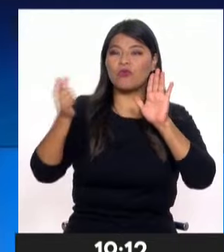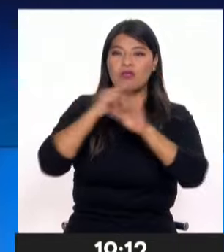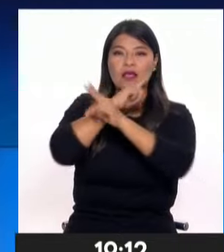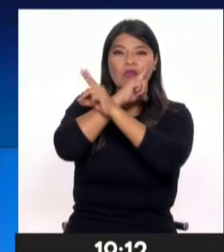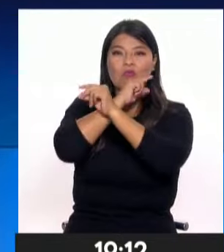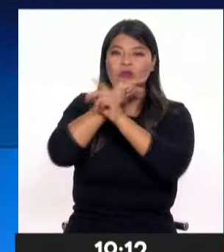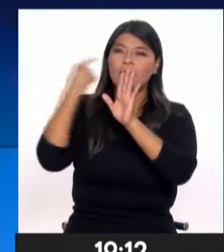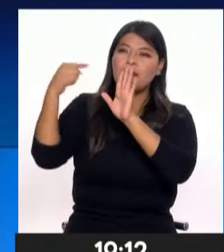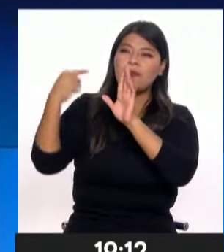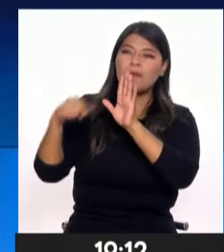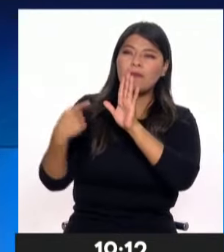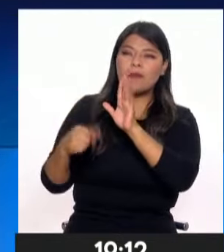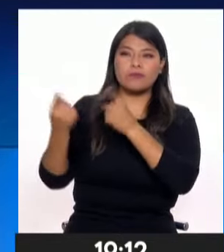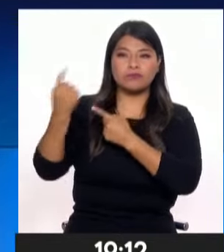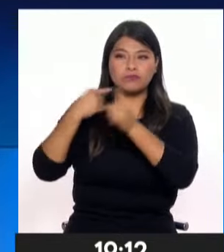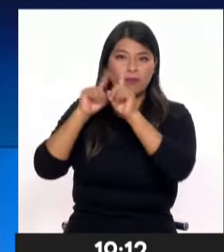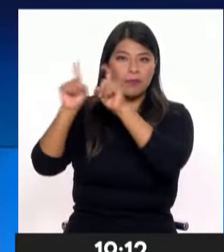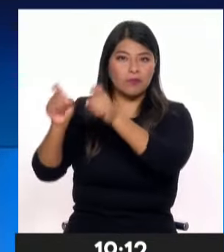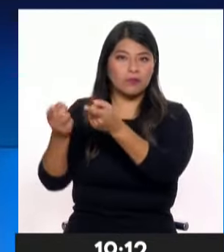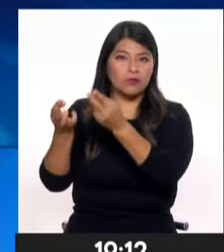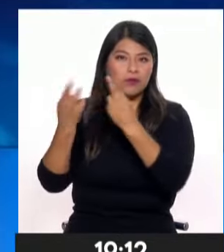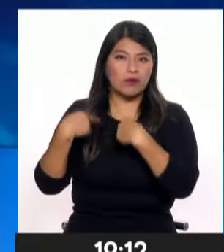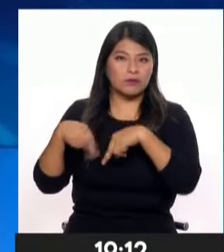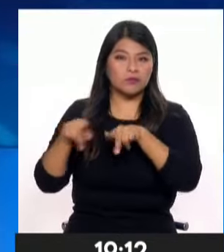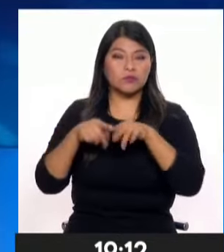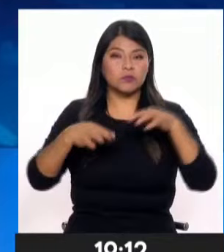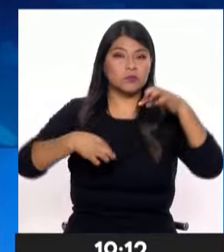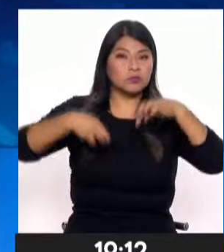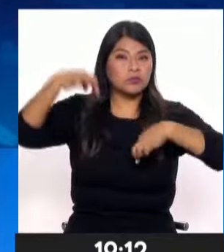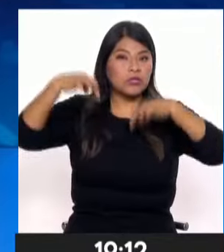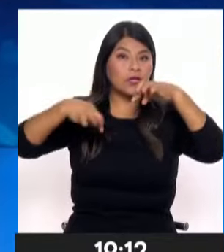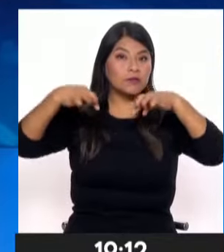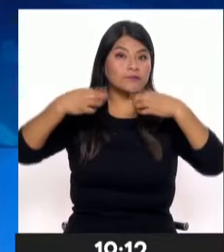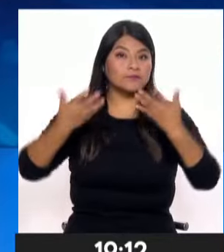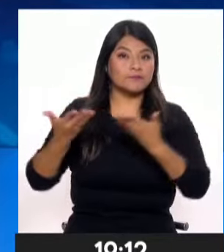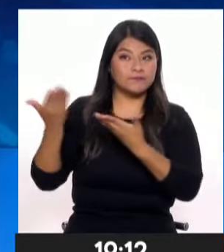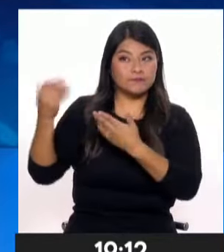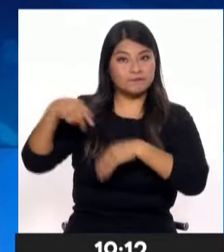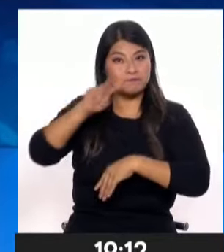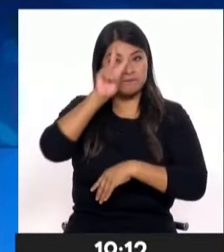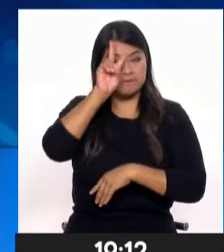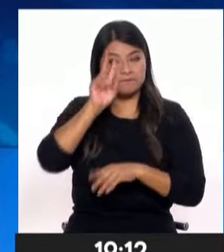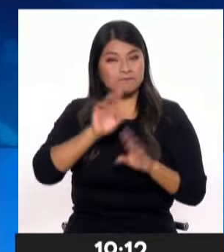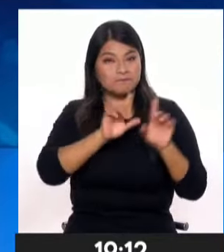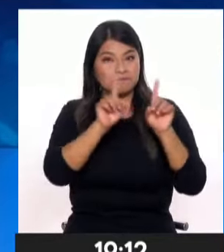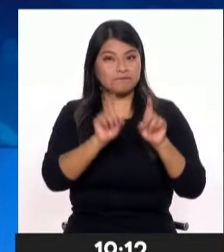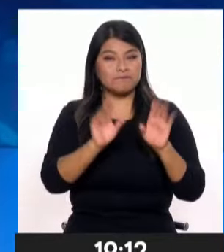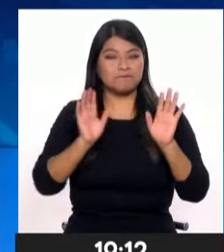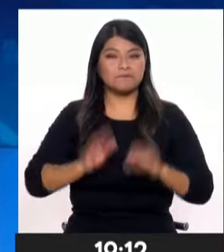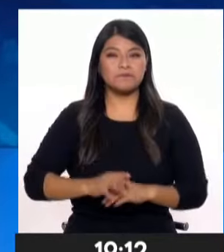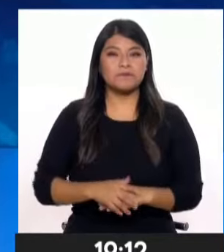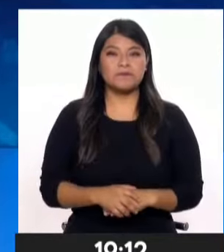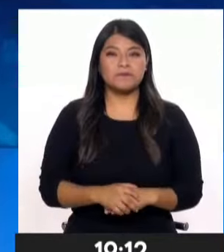¿no?, los cibernautas en relación pues a si aplica o no en el Perú. Vamos a contarles ahora pues que la demanda de amparo que ha